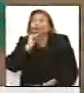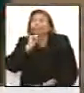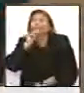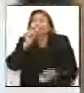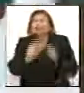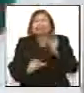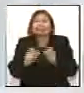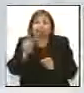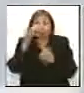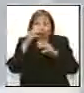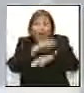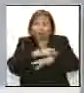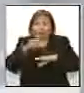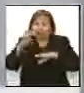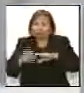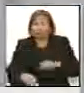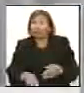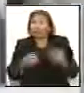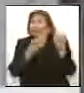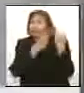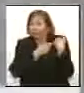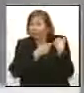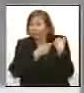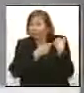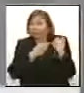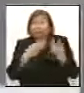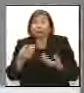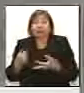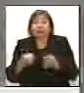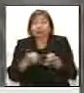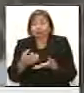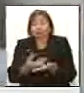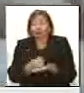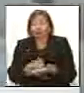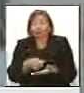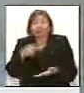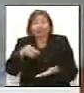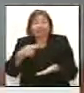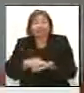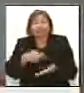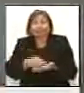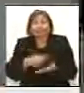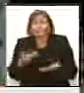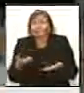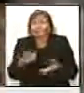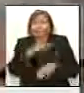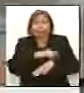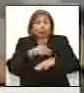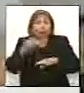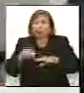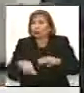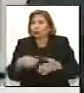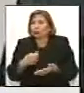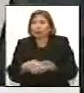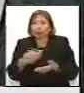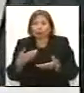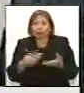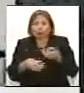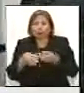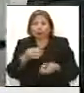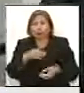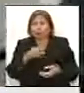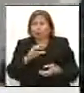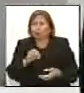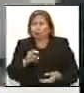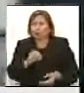personal. Responsabilizó al Ministerio de Economía y Finanzas por esta situación debido a que no ha ejecutado la transferencia de los